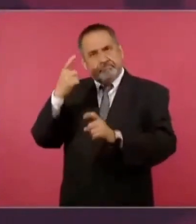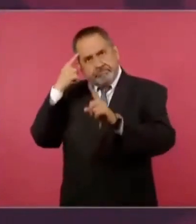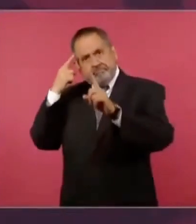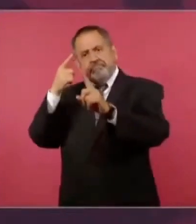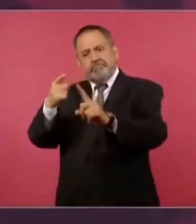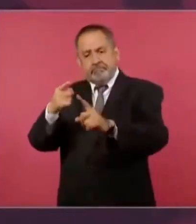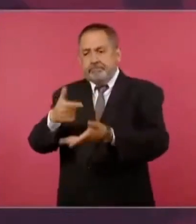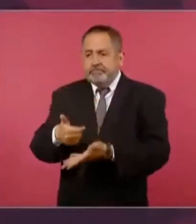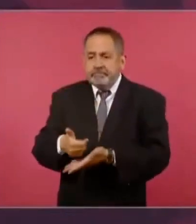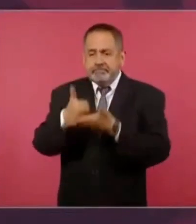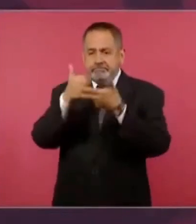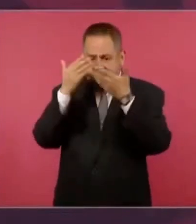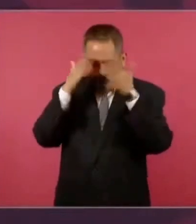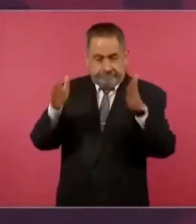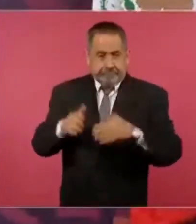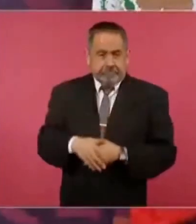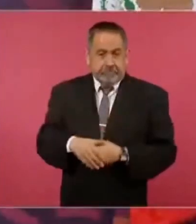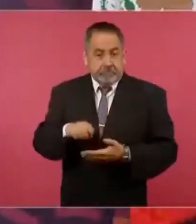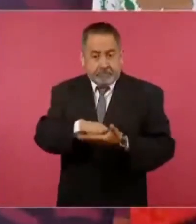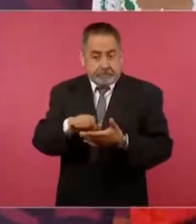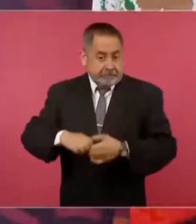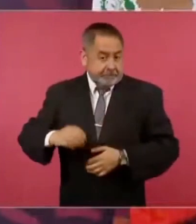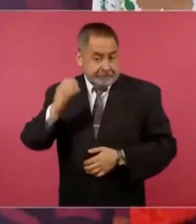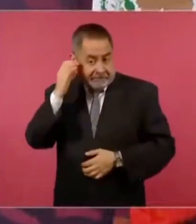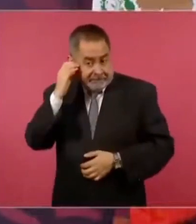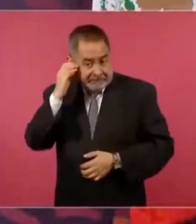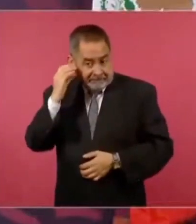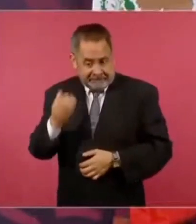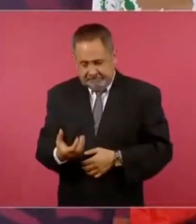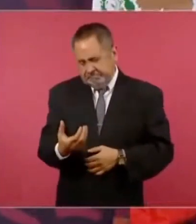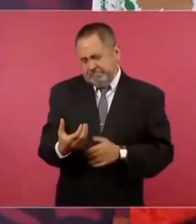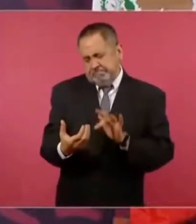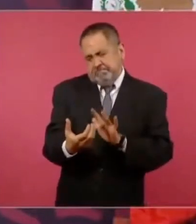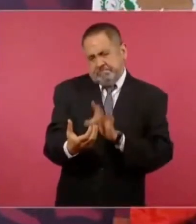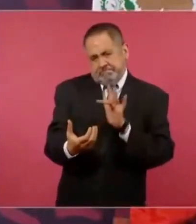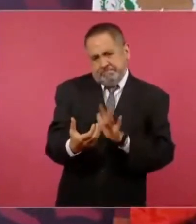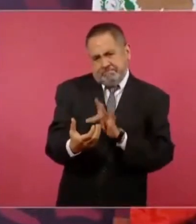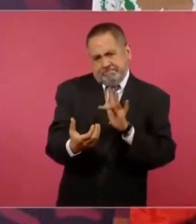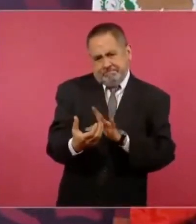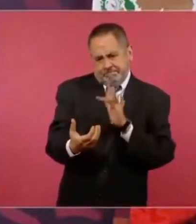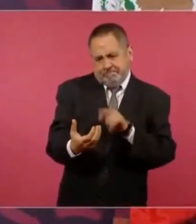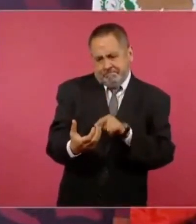porque eso va a ayudar mucho, porque el que tiene un teléfono es